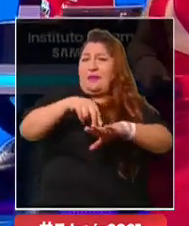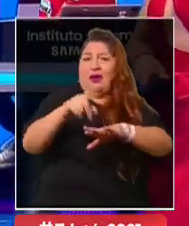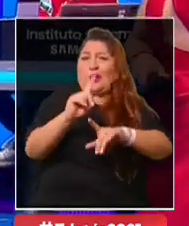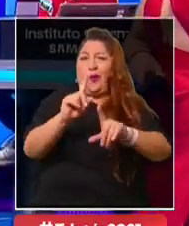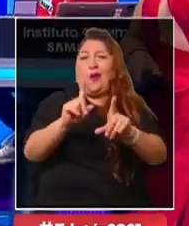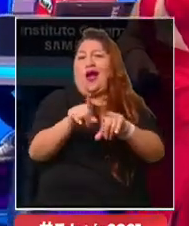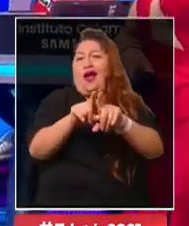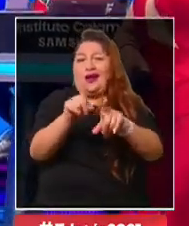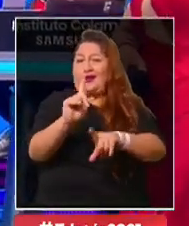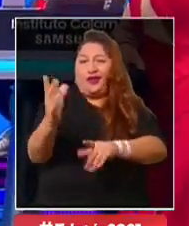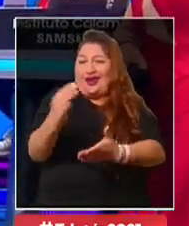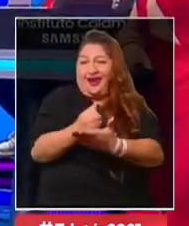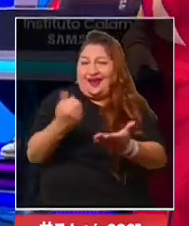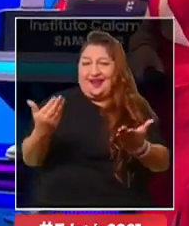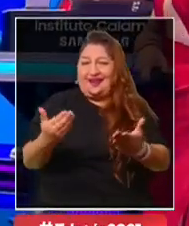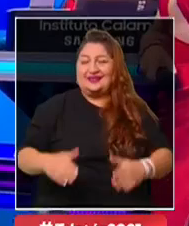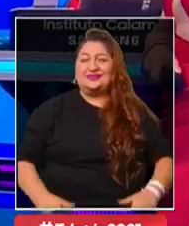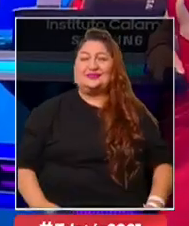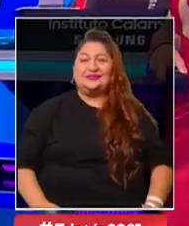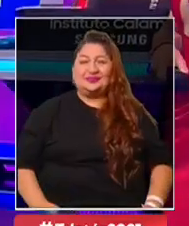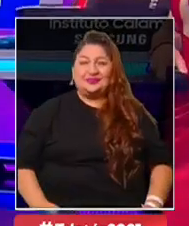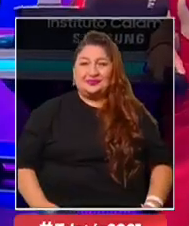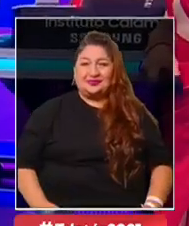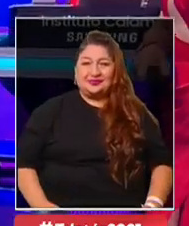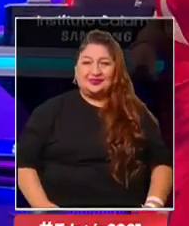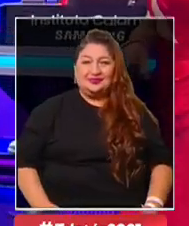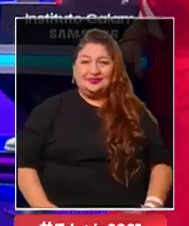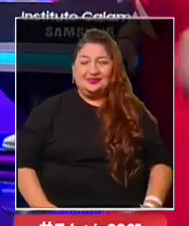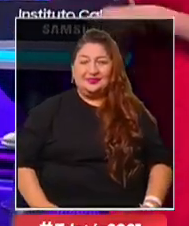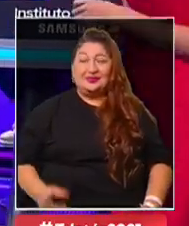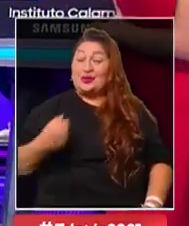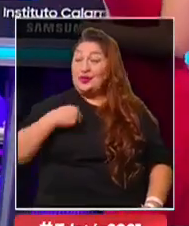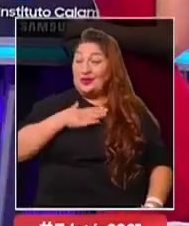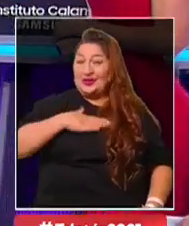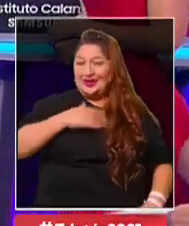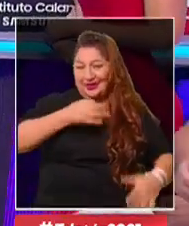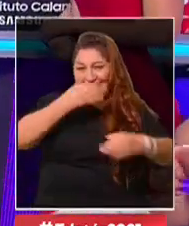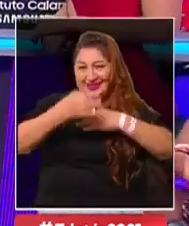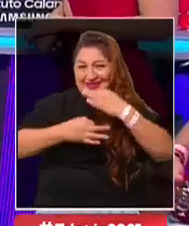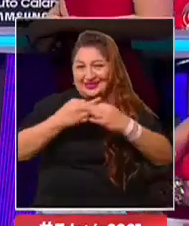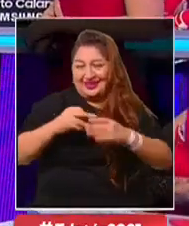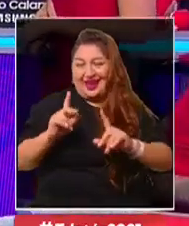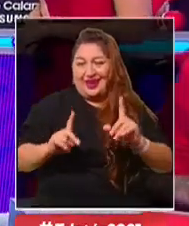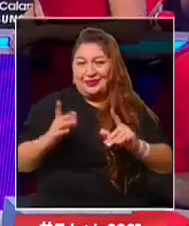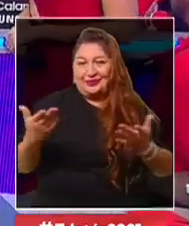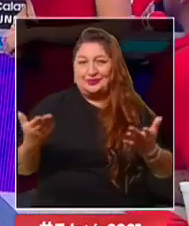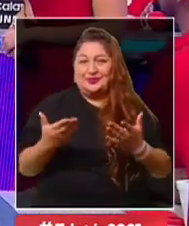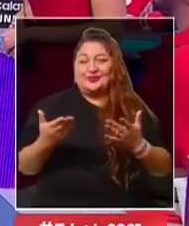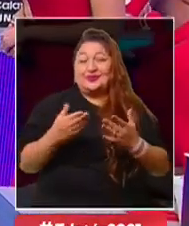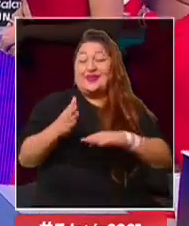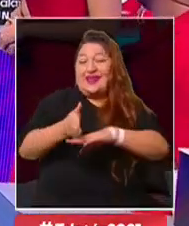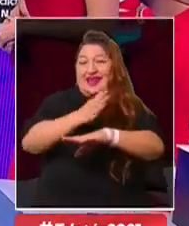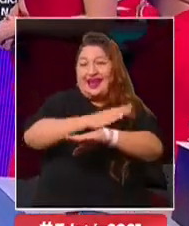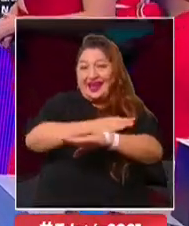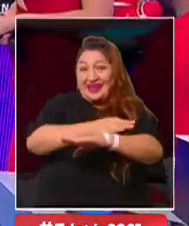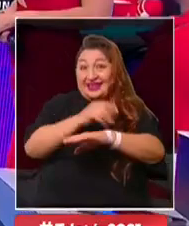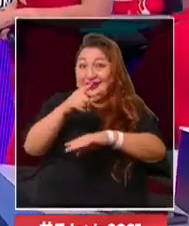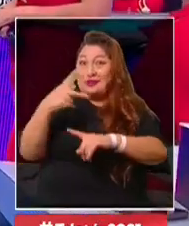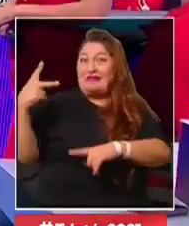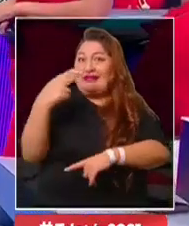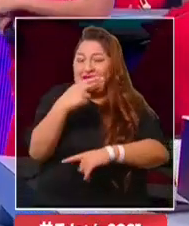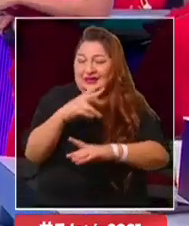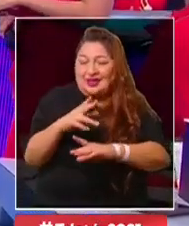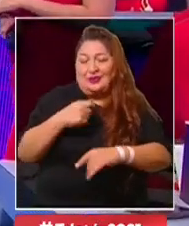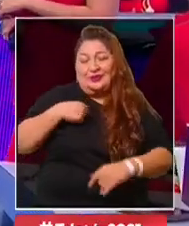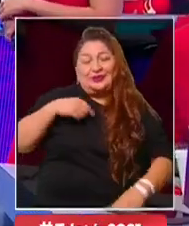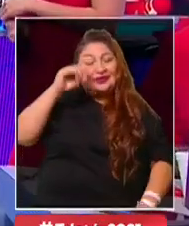Mira, oye, yo quiero decirte algo antes de que me vayas a cortar, porque yo sé